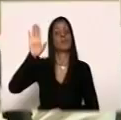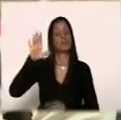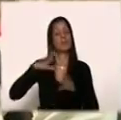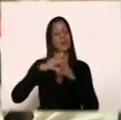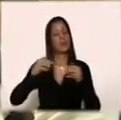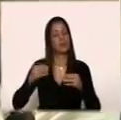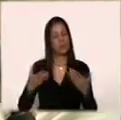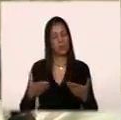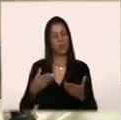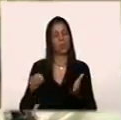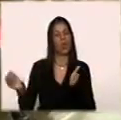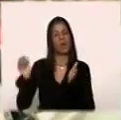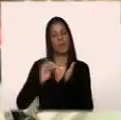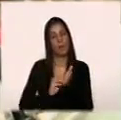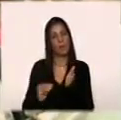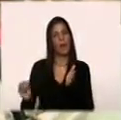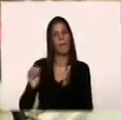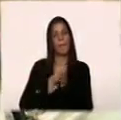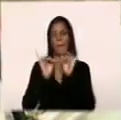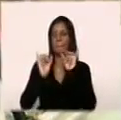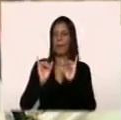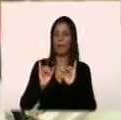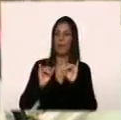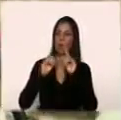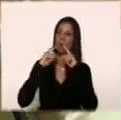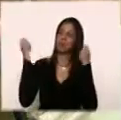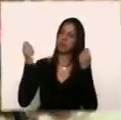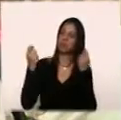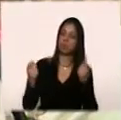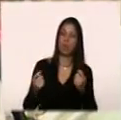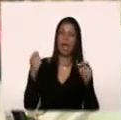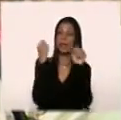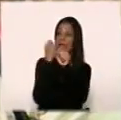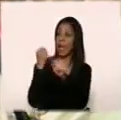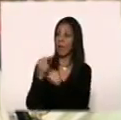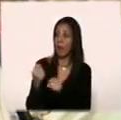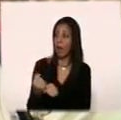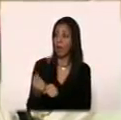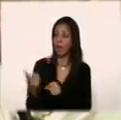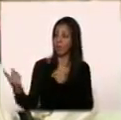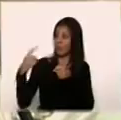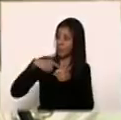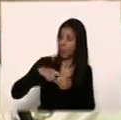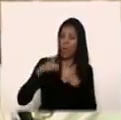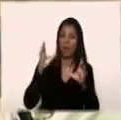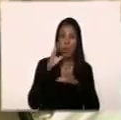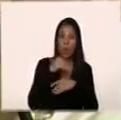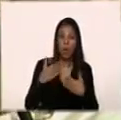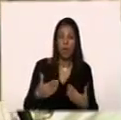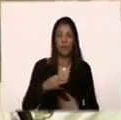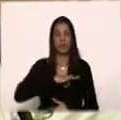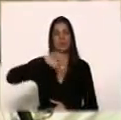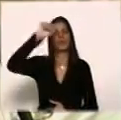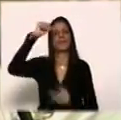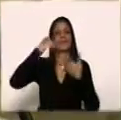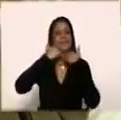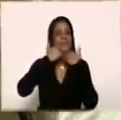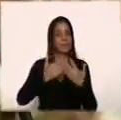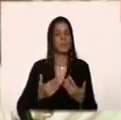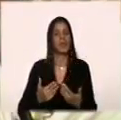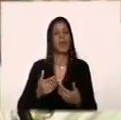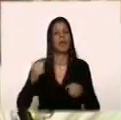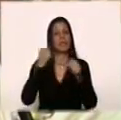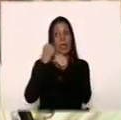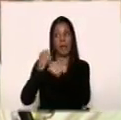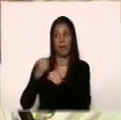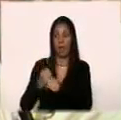le dijo a la Central Bolivariana de Trabajadores, sin clase obrera no hay socialismo, si la clase obrera no asume la dirección